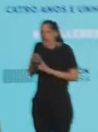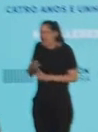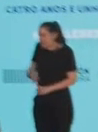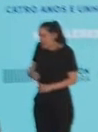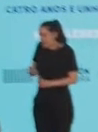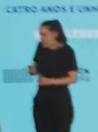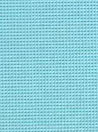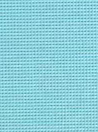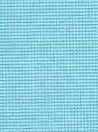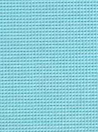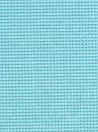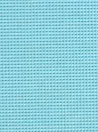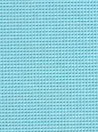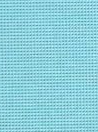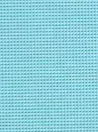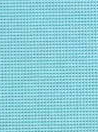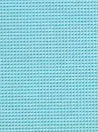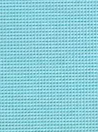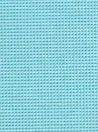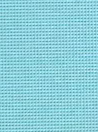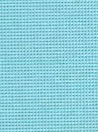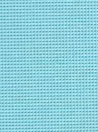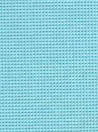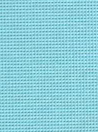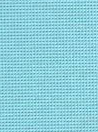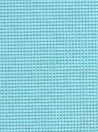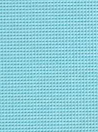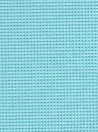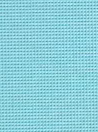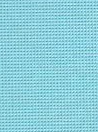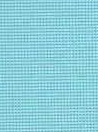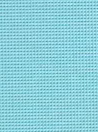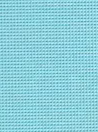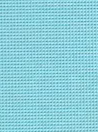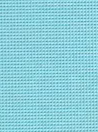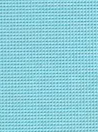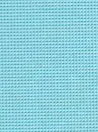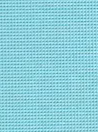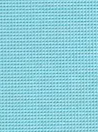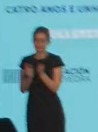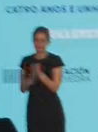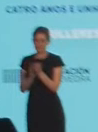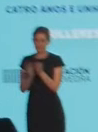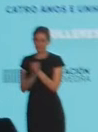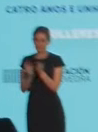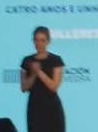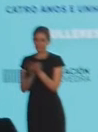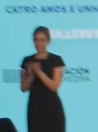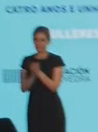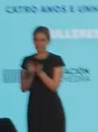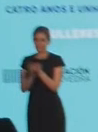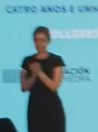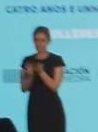número 1275, pero que yo no soy referencia de nada. Sí. No, no. Bueno, vale, si lo decís vosotros, pues ahí.